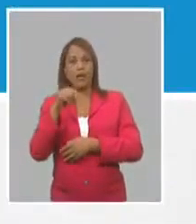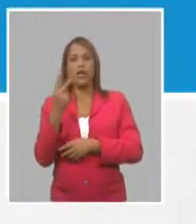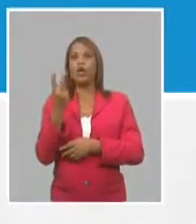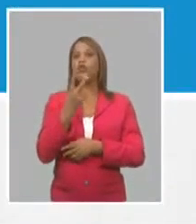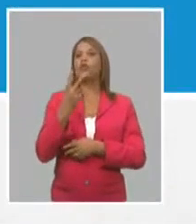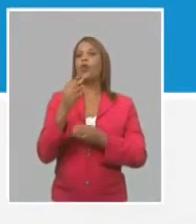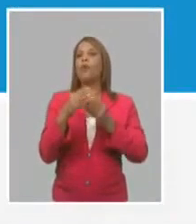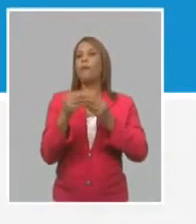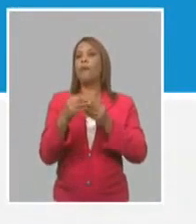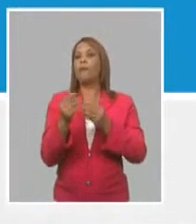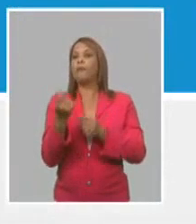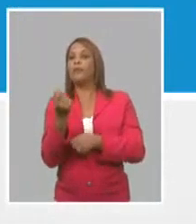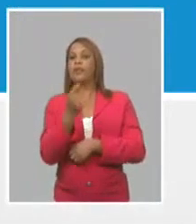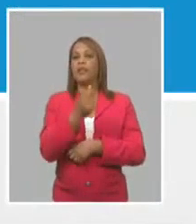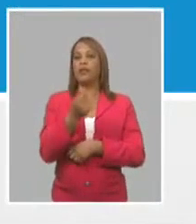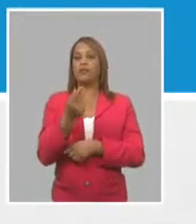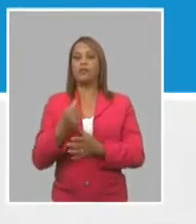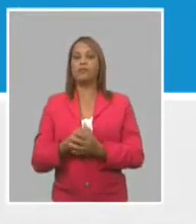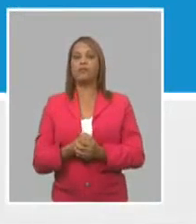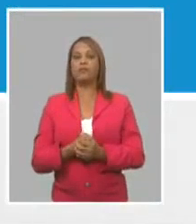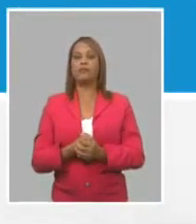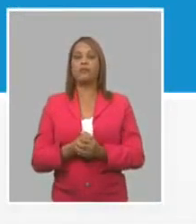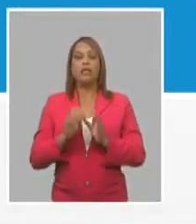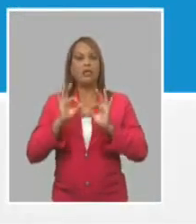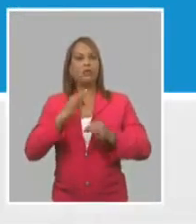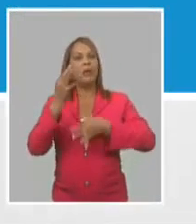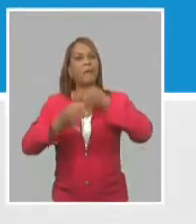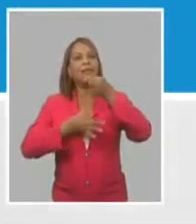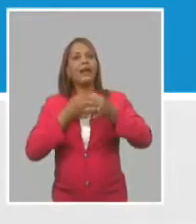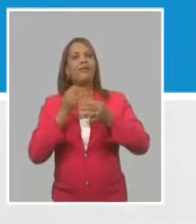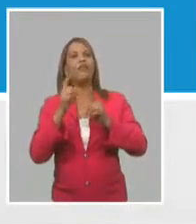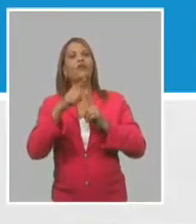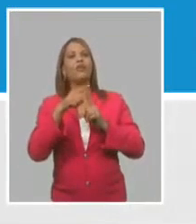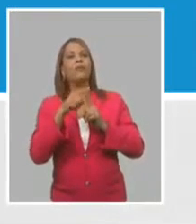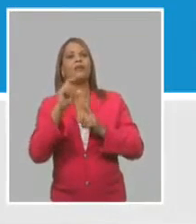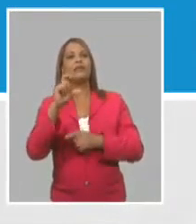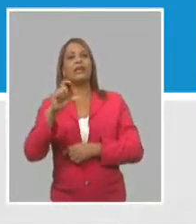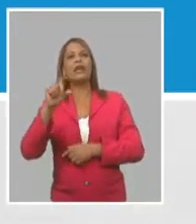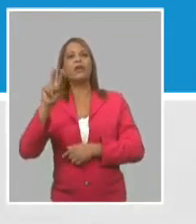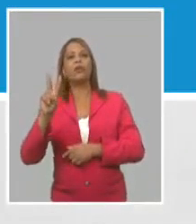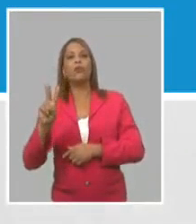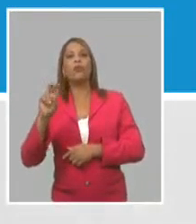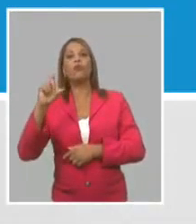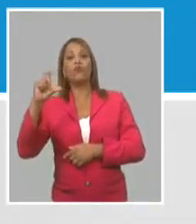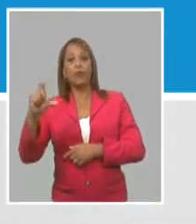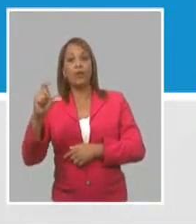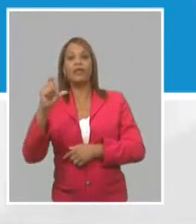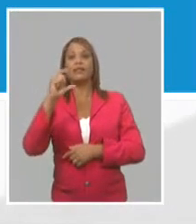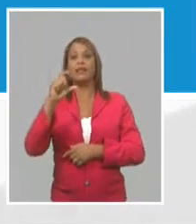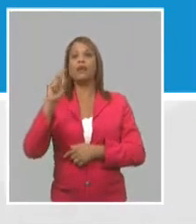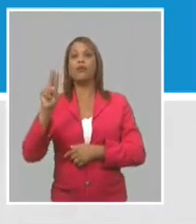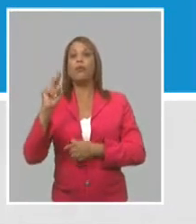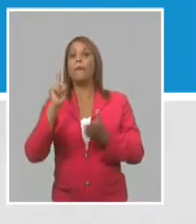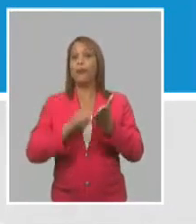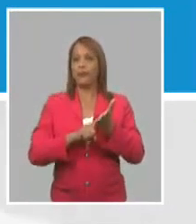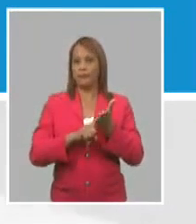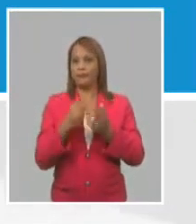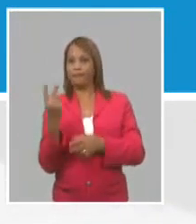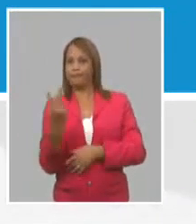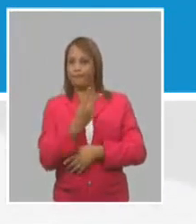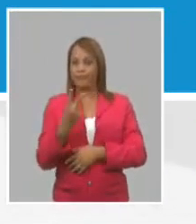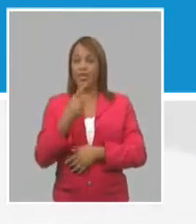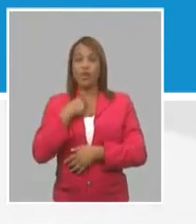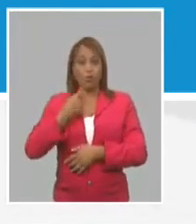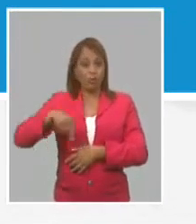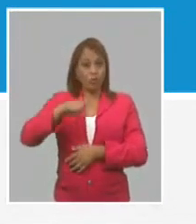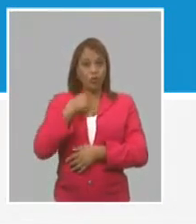Y nosotros tenemos, yo me estoy refiriendo en estos momentos exactamente al tema CUP y CUC. Entonces, nosotros hoy tenemos